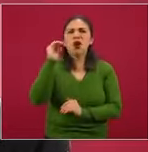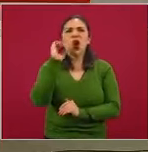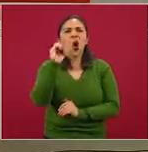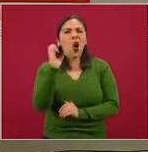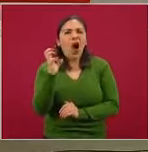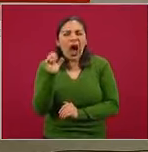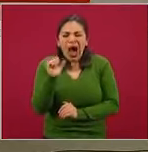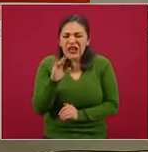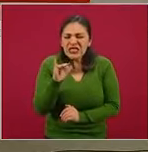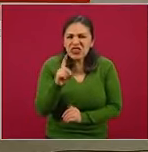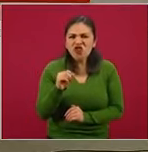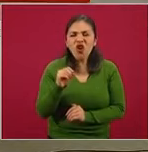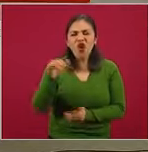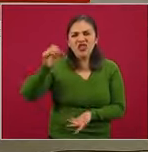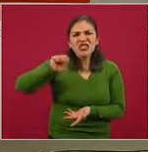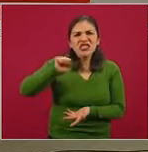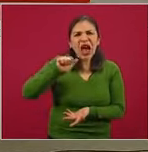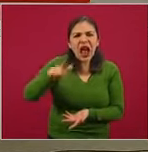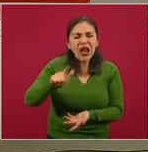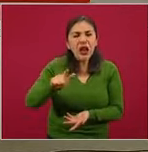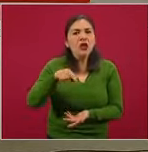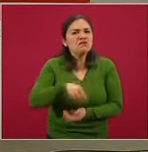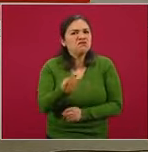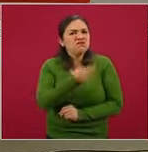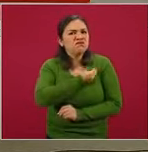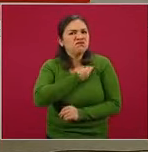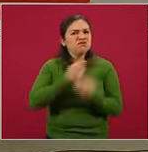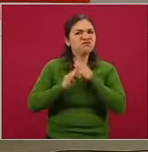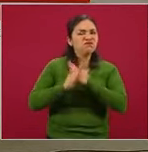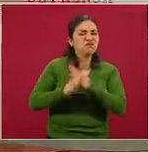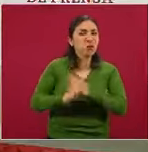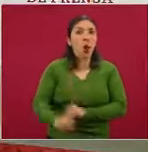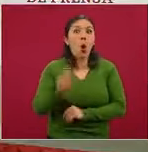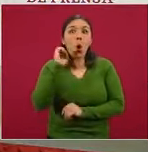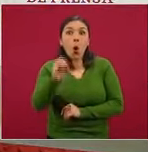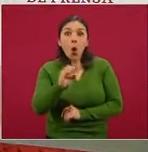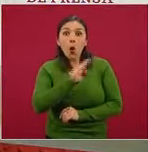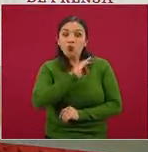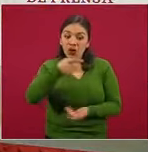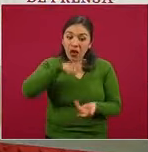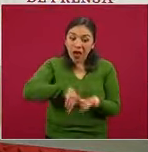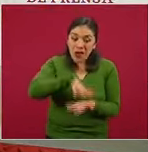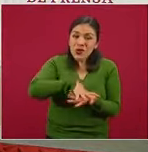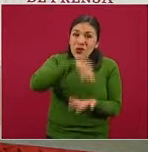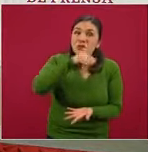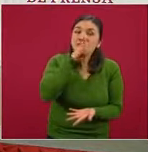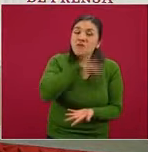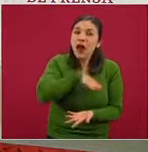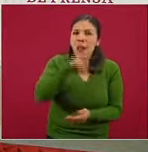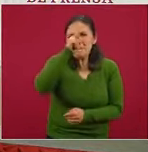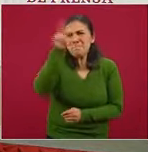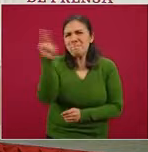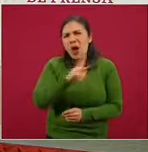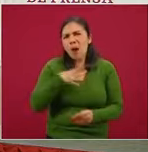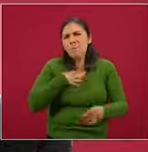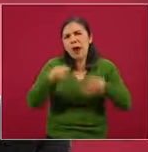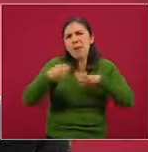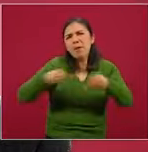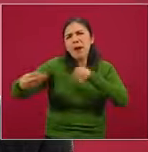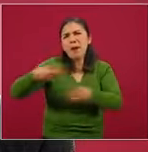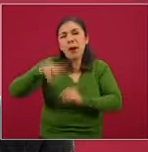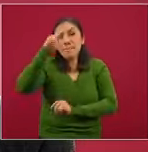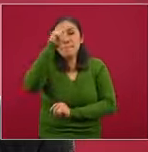de salinidad. O bien podrían ser más agresivas, técnicamente virulentas, mayor capacidad de